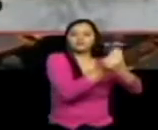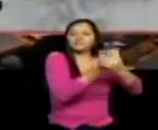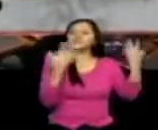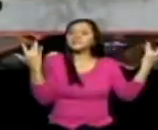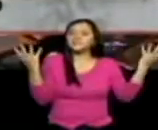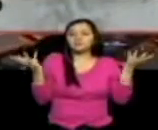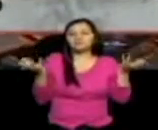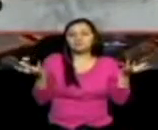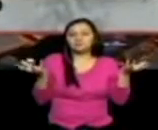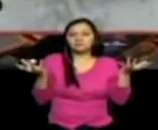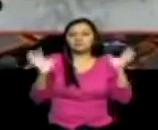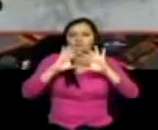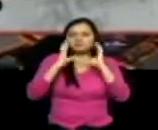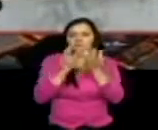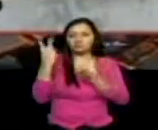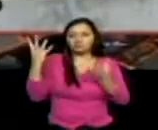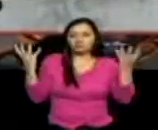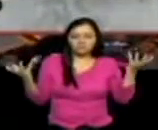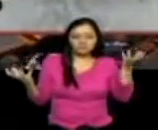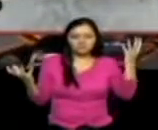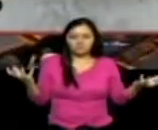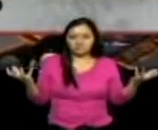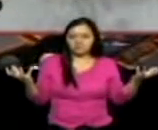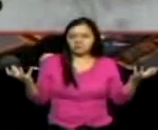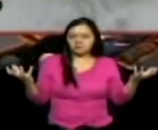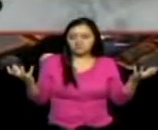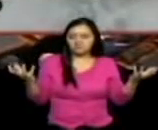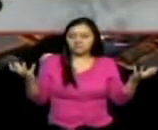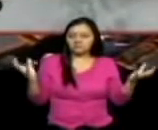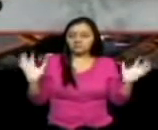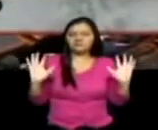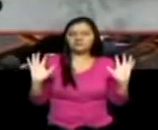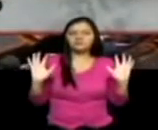entonces, integradas por congresistas de las seis